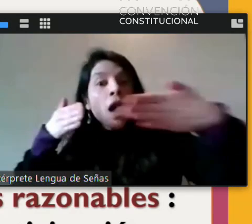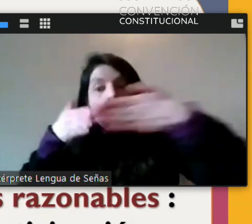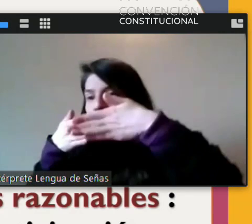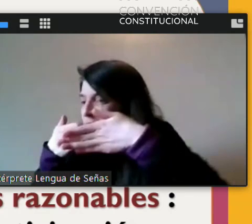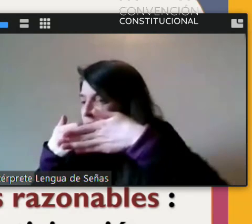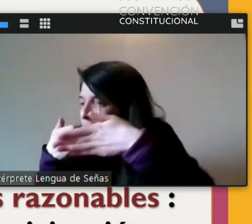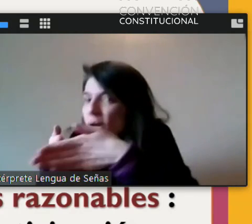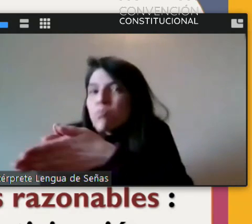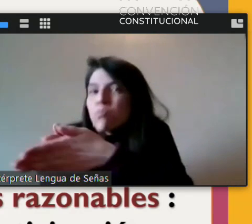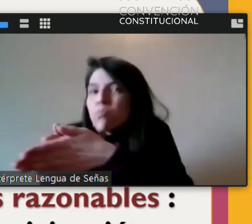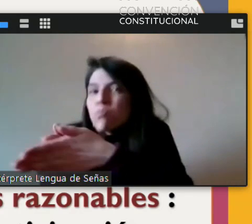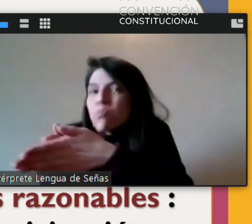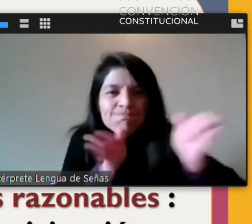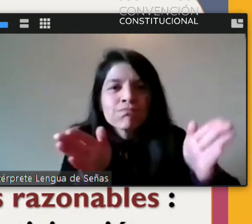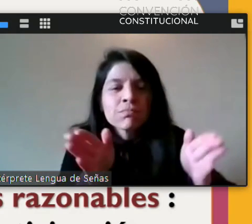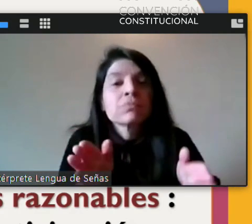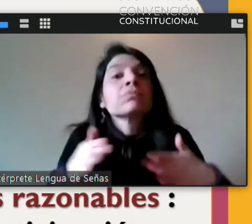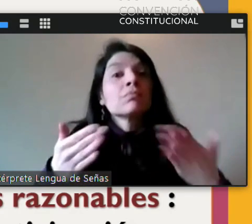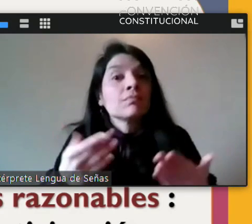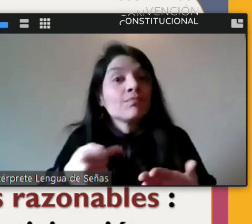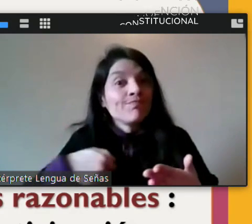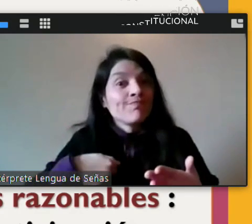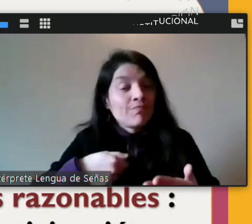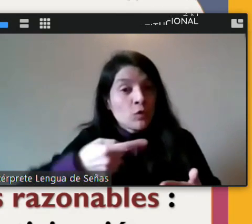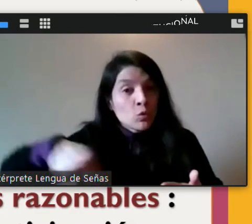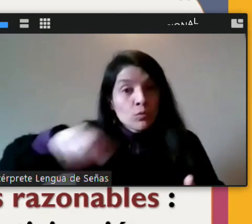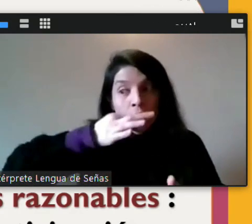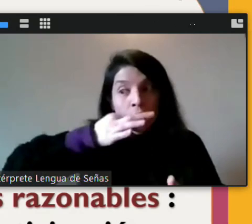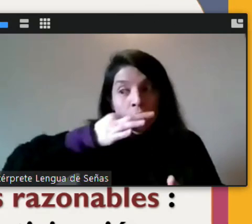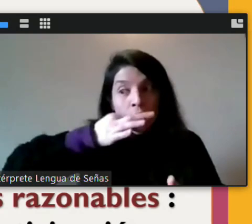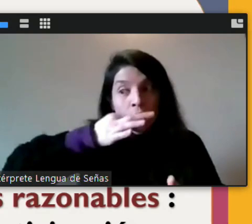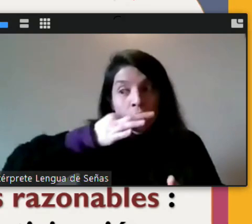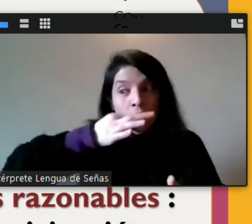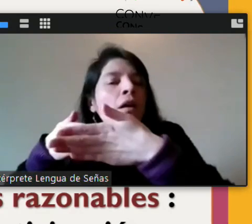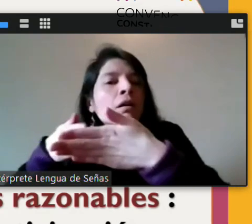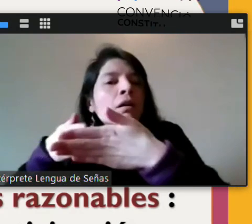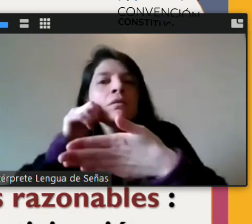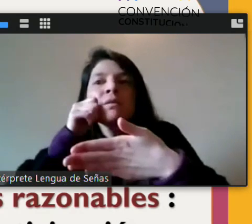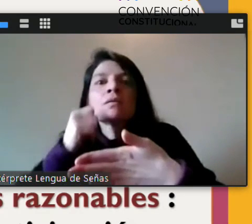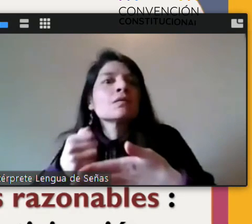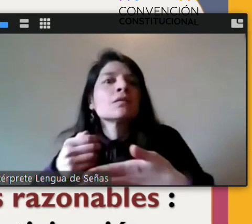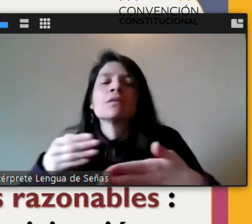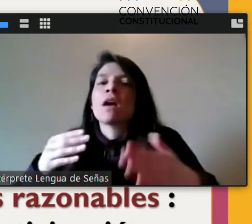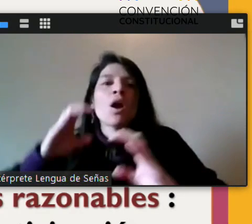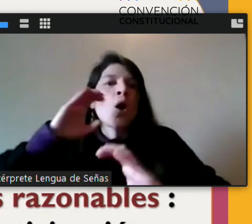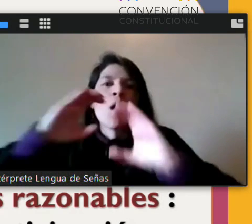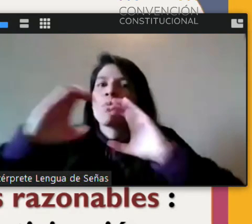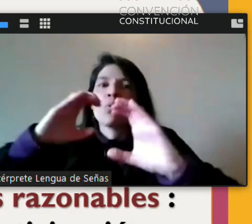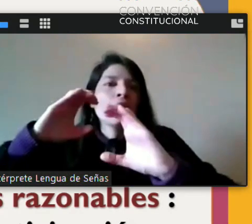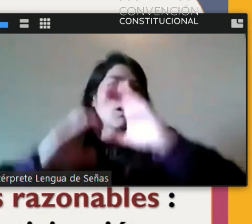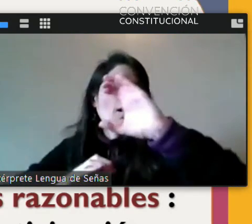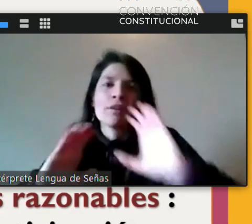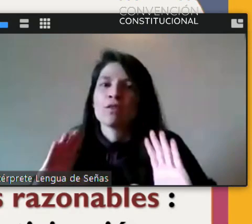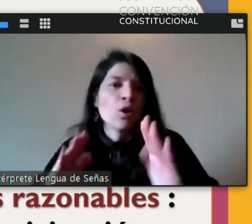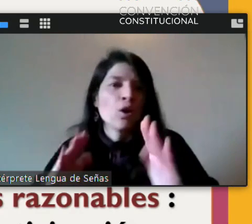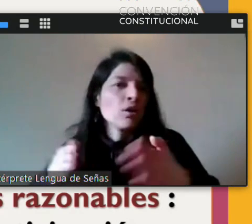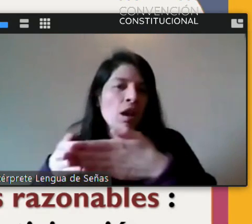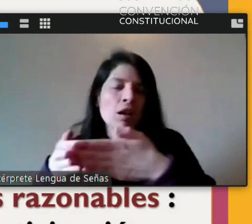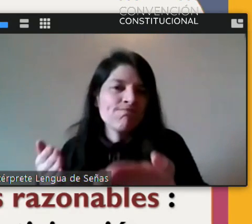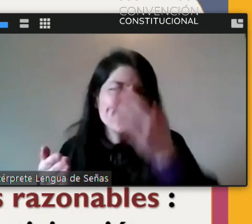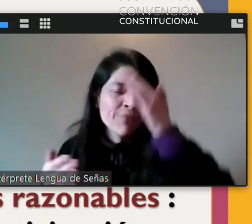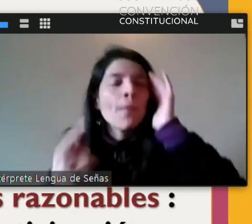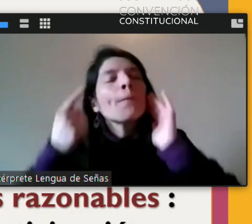hablamos que esta barrera, ¿cierto?, tiene que ver con el acceso a la comunicación. Ahí estamos bien. Pero hay otro derecho que es